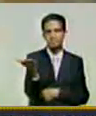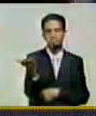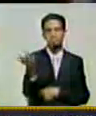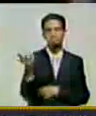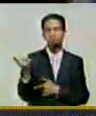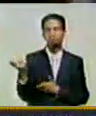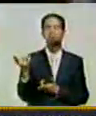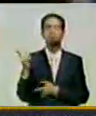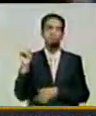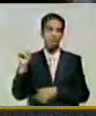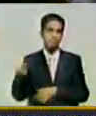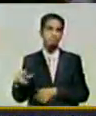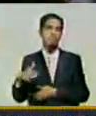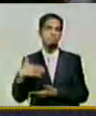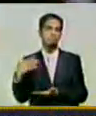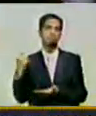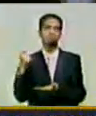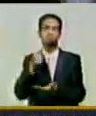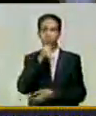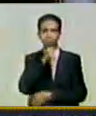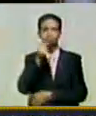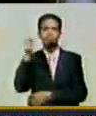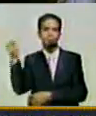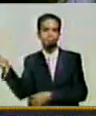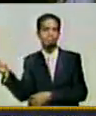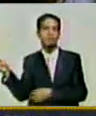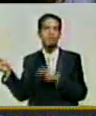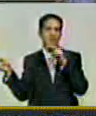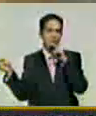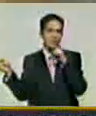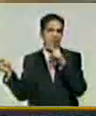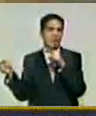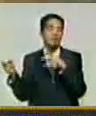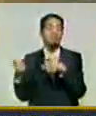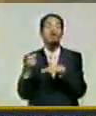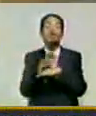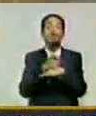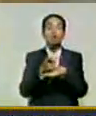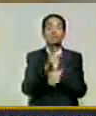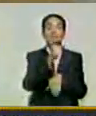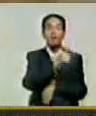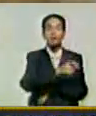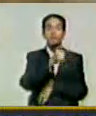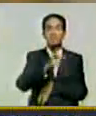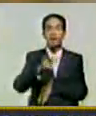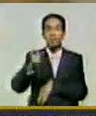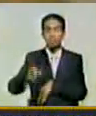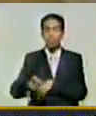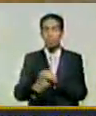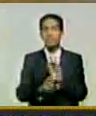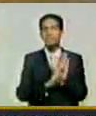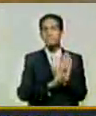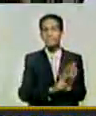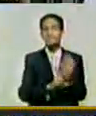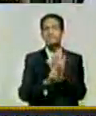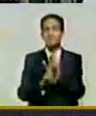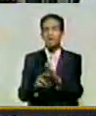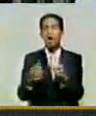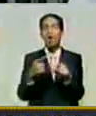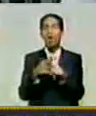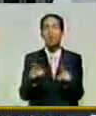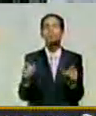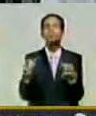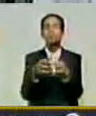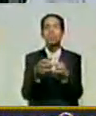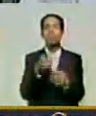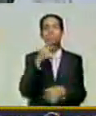palabras, también van a ser bienvenidos. Estos gobernadores que ustedes ven acá, representantes de partidos políticos que ustedes ven